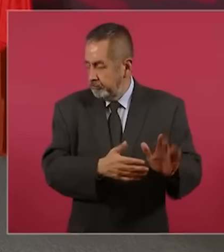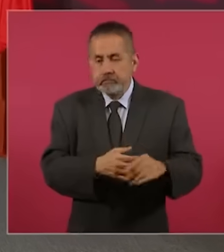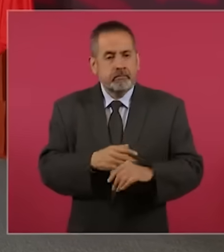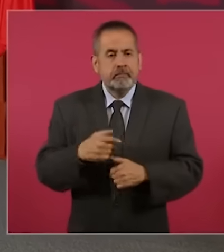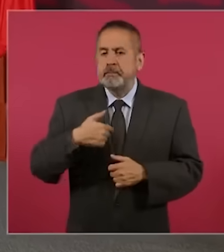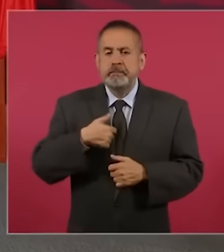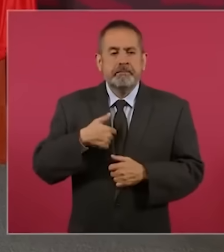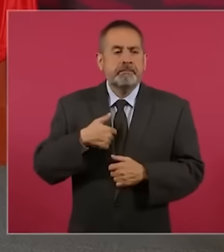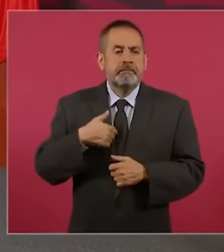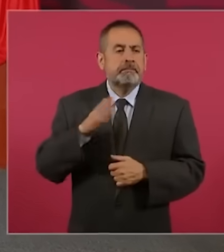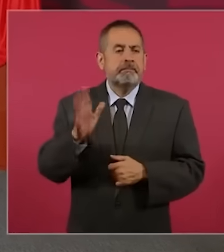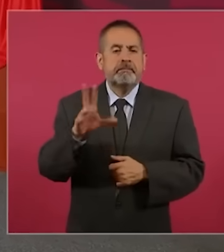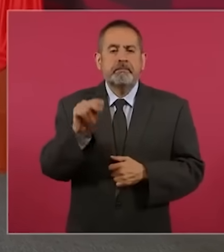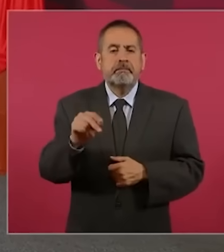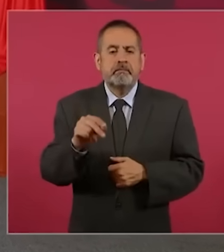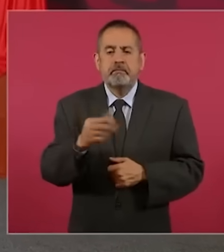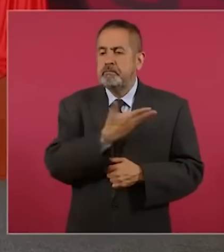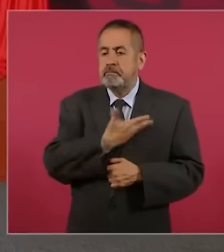dedazo.